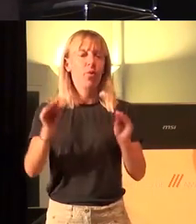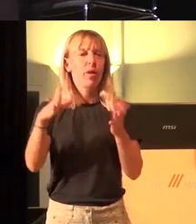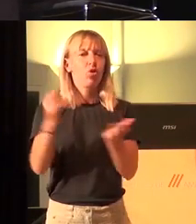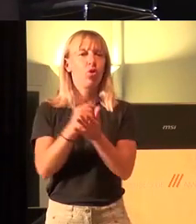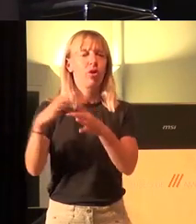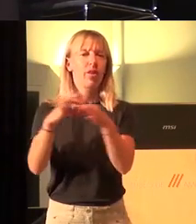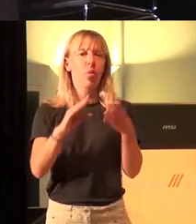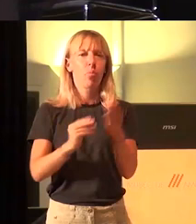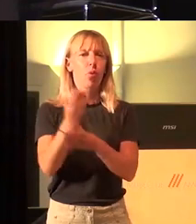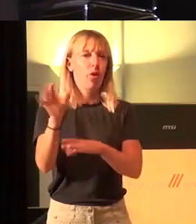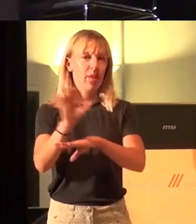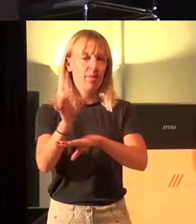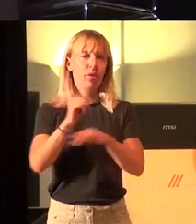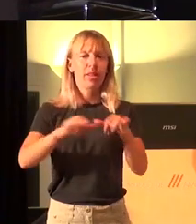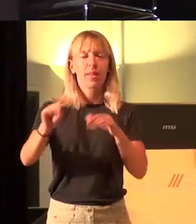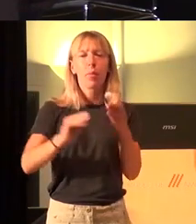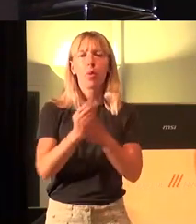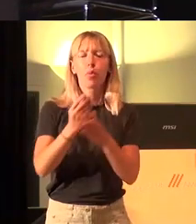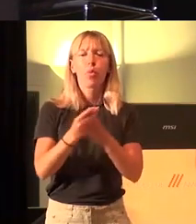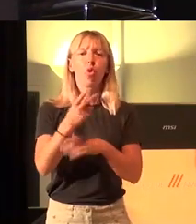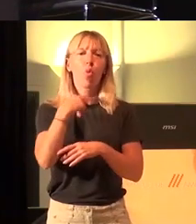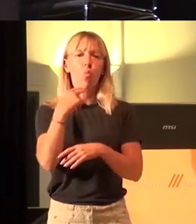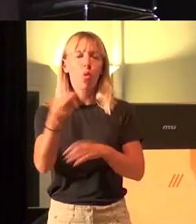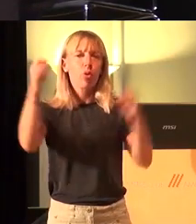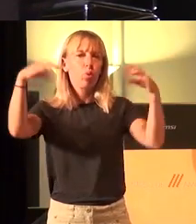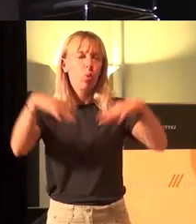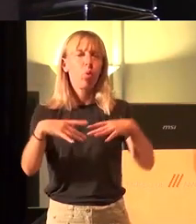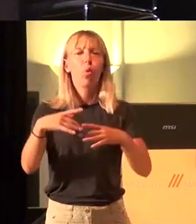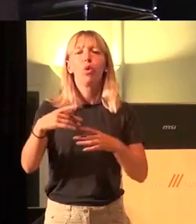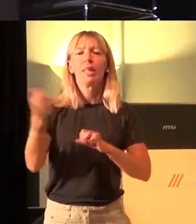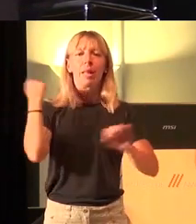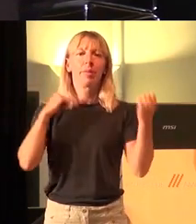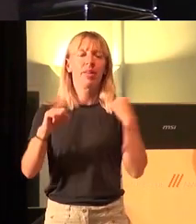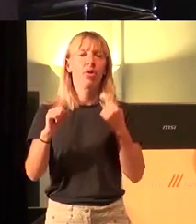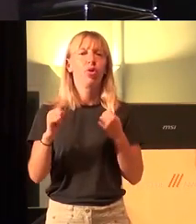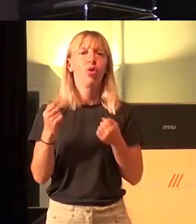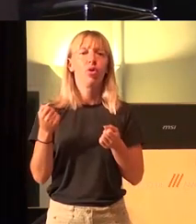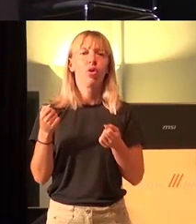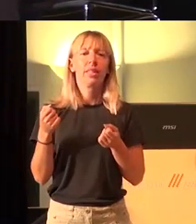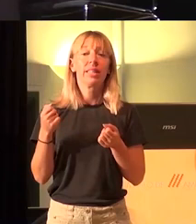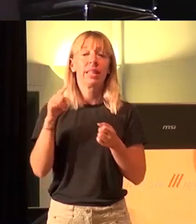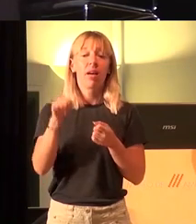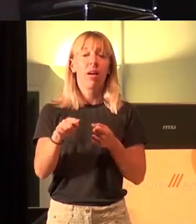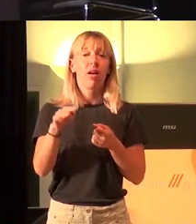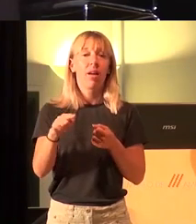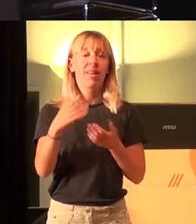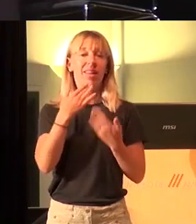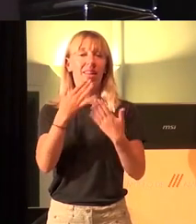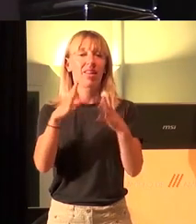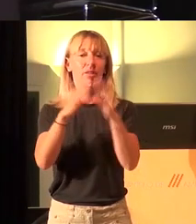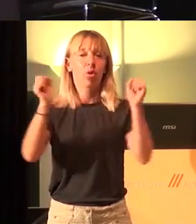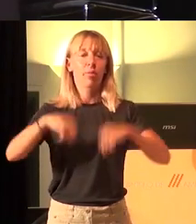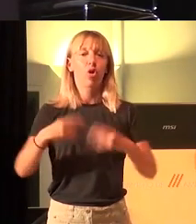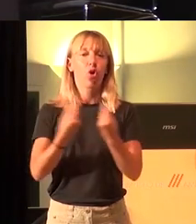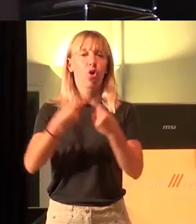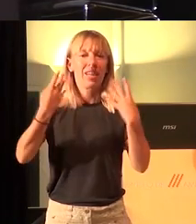que es producción cinematográfica, desde la producción, las luces, la interpretación. Y de ahí, gracias a un convenio con Netflix